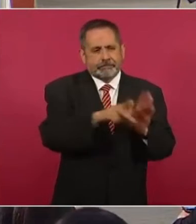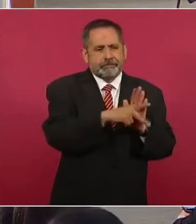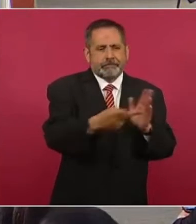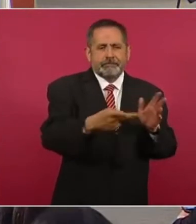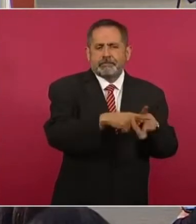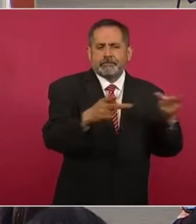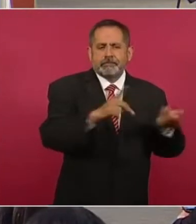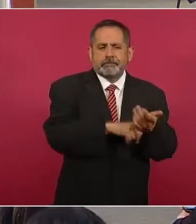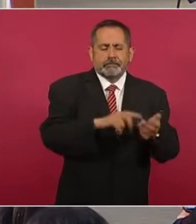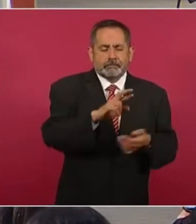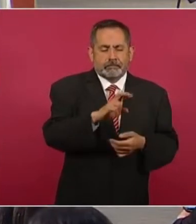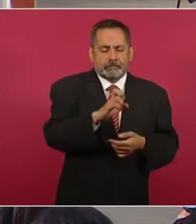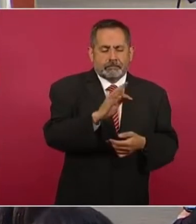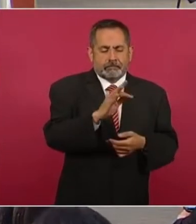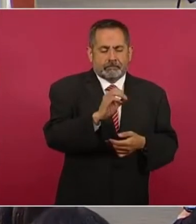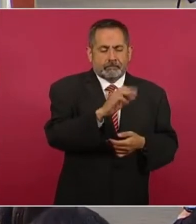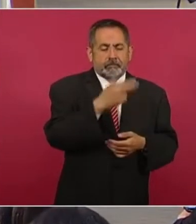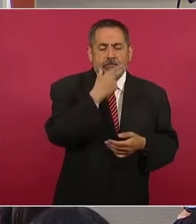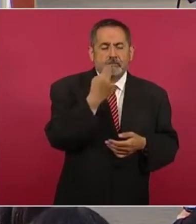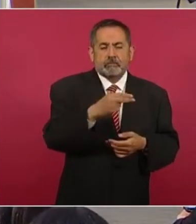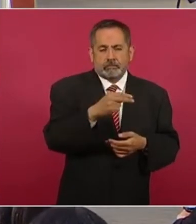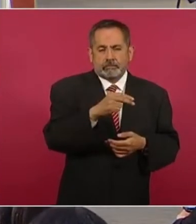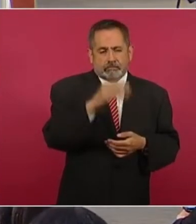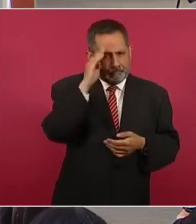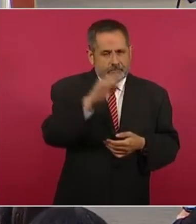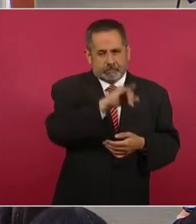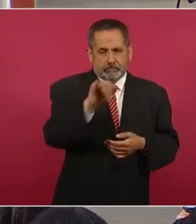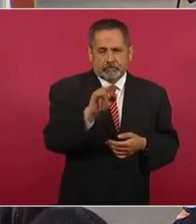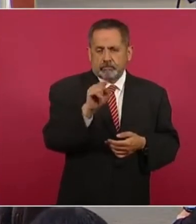Reforma, el señor Junco, es muy amigo